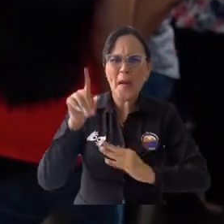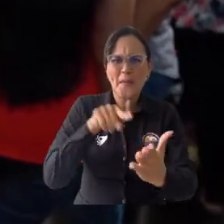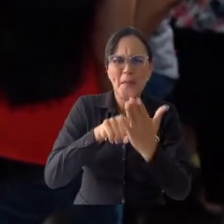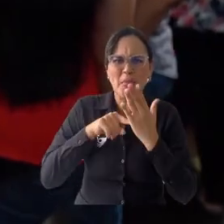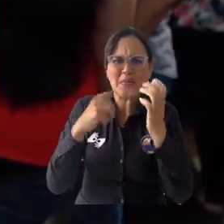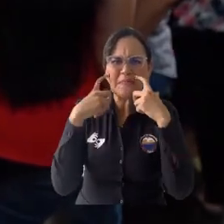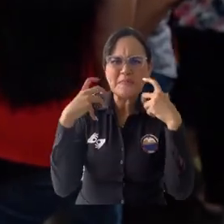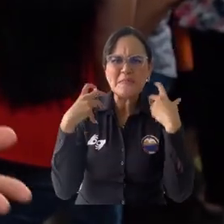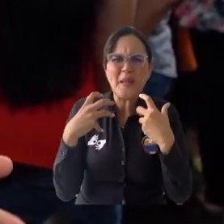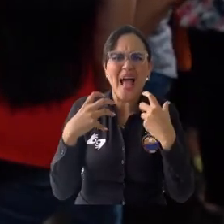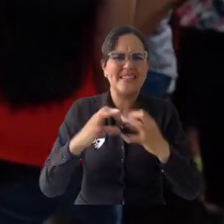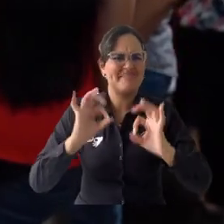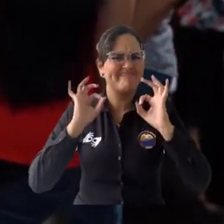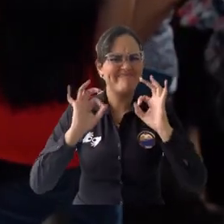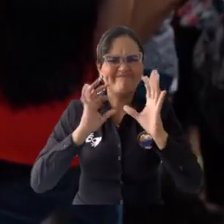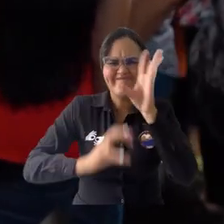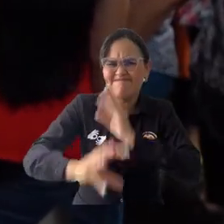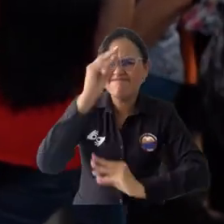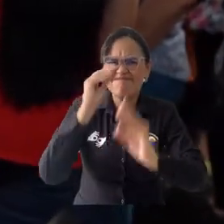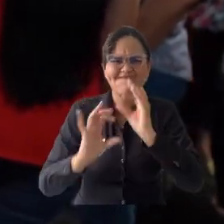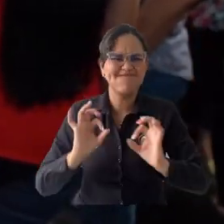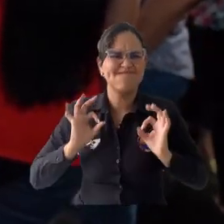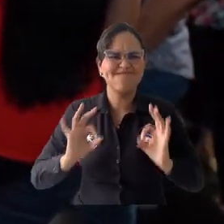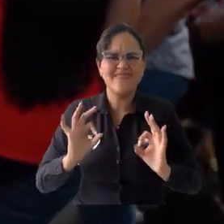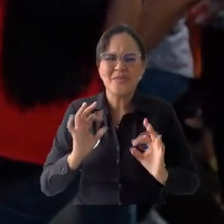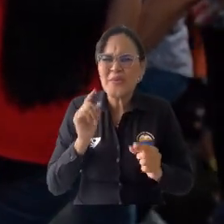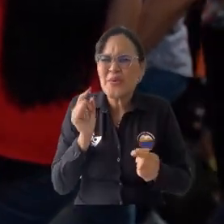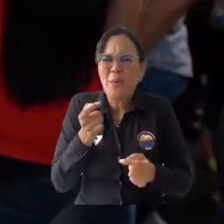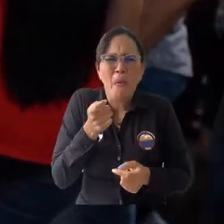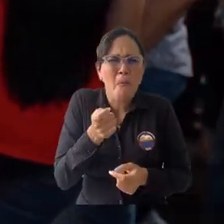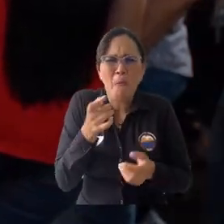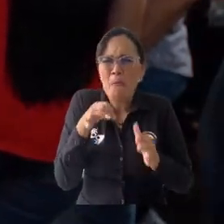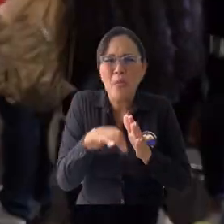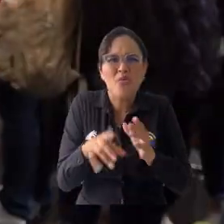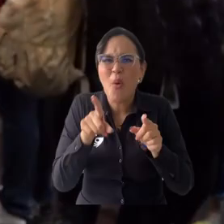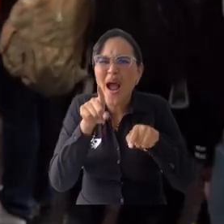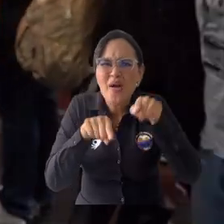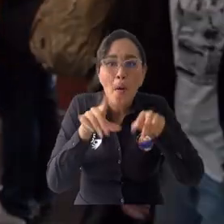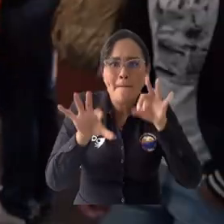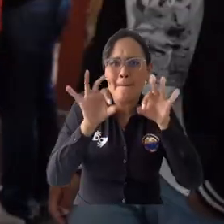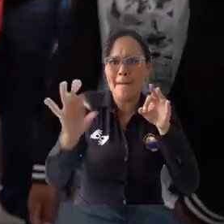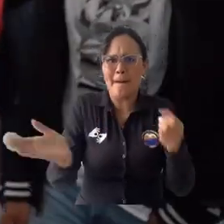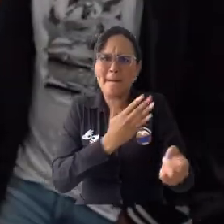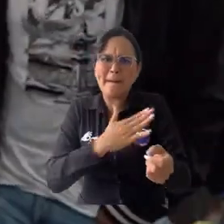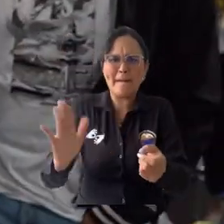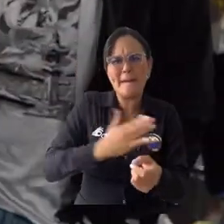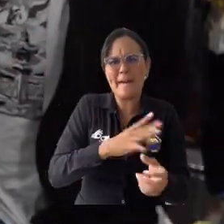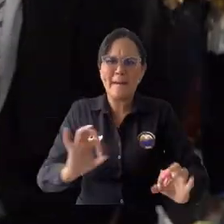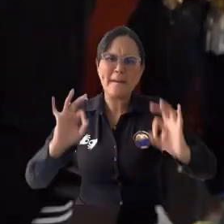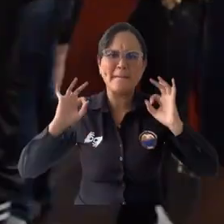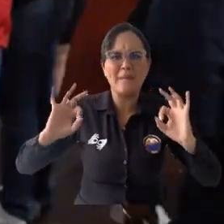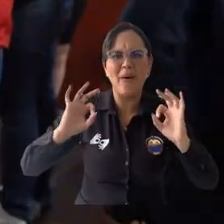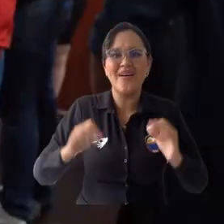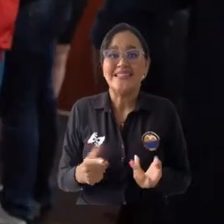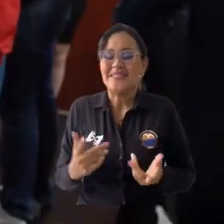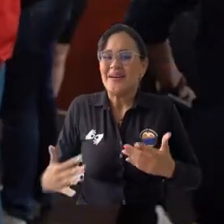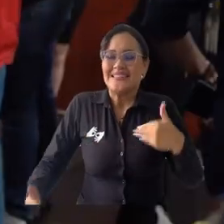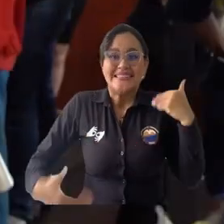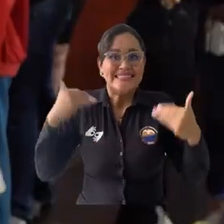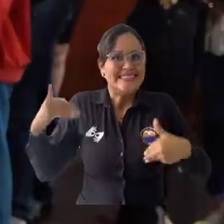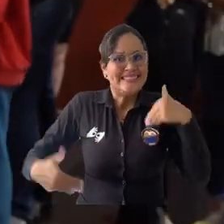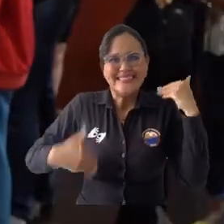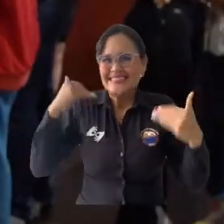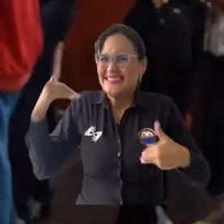que es espectacular, acogen cada detalle. Una sorpresa tras otra sorpresa, una alegría tras